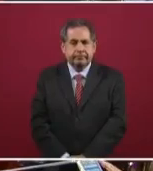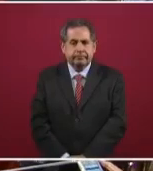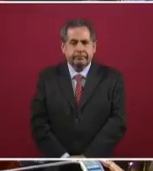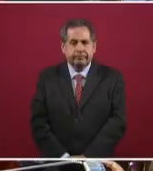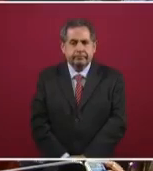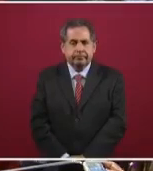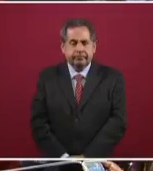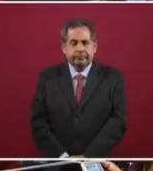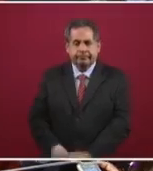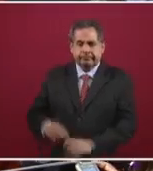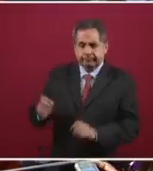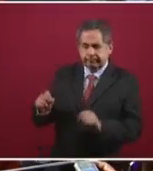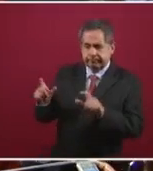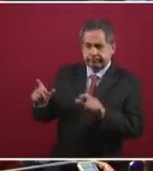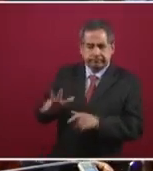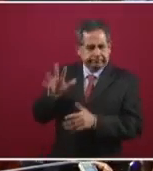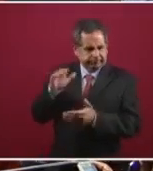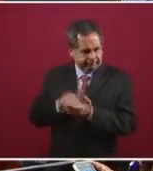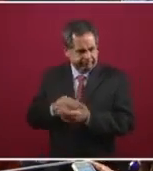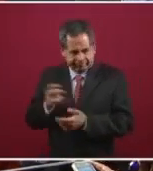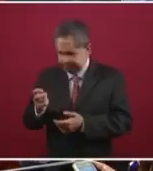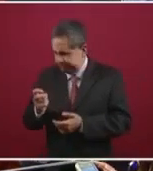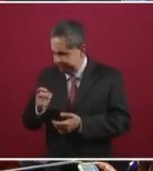Viene siendo esta de 5,000, ¿no?